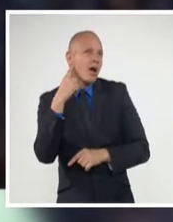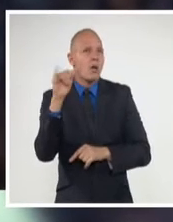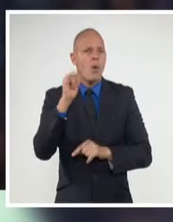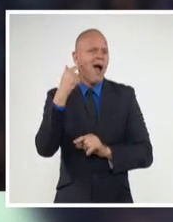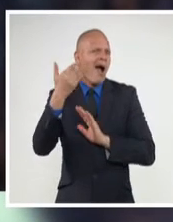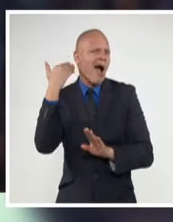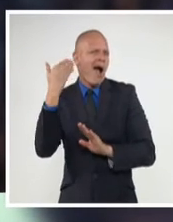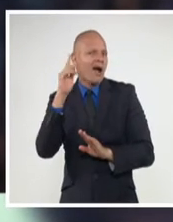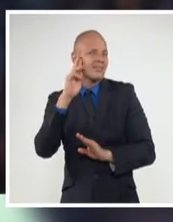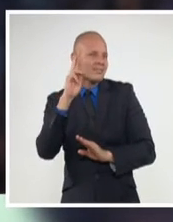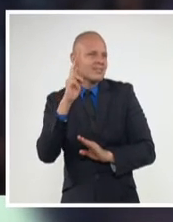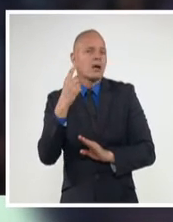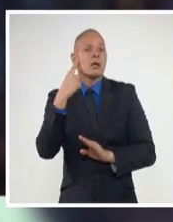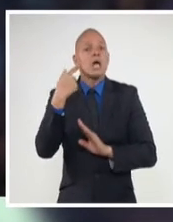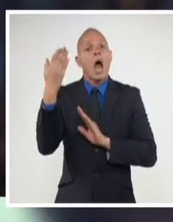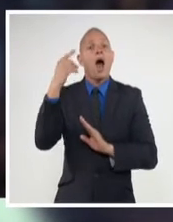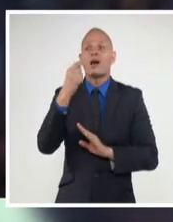sonada canción.